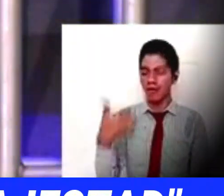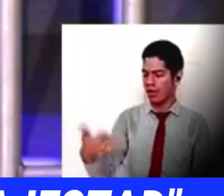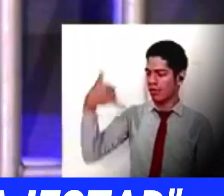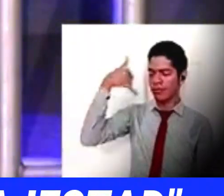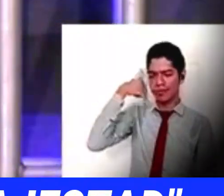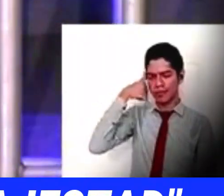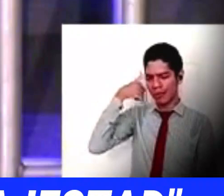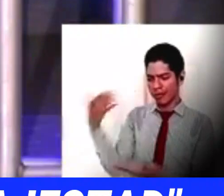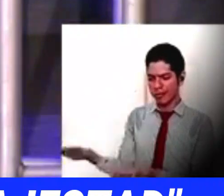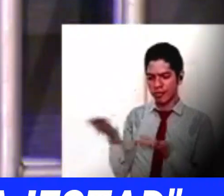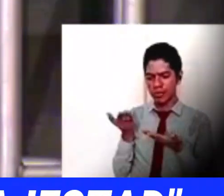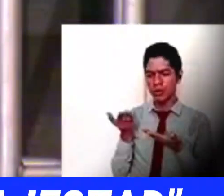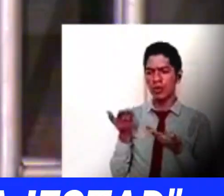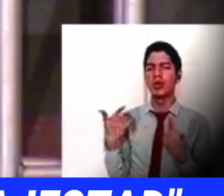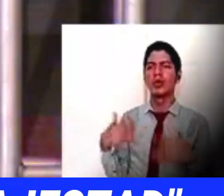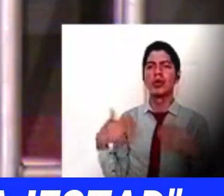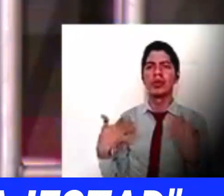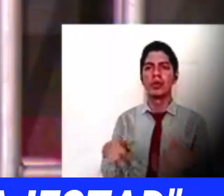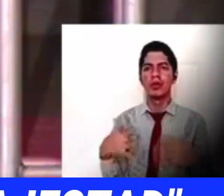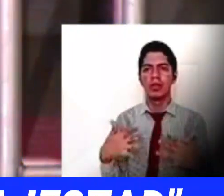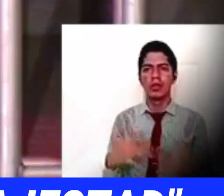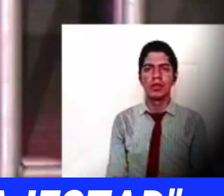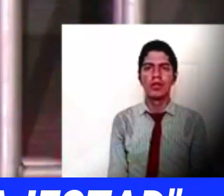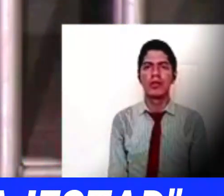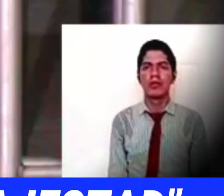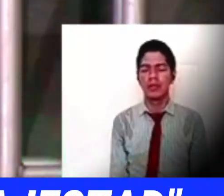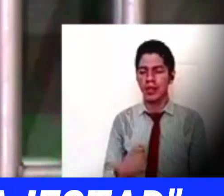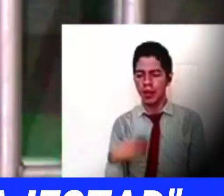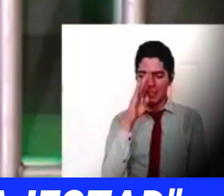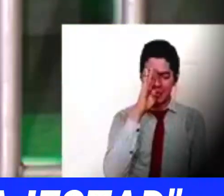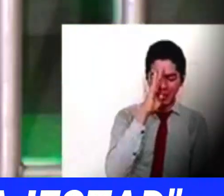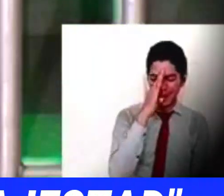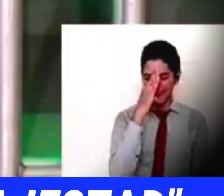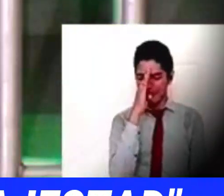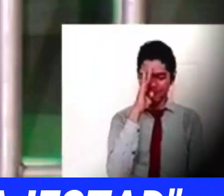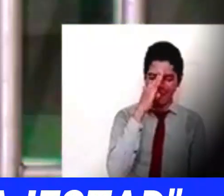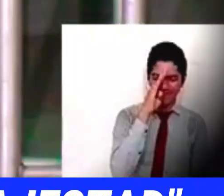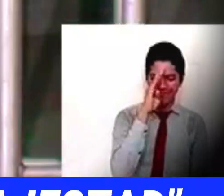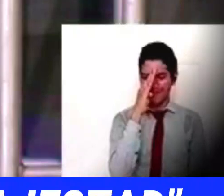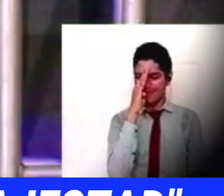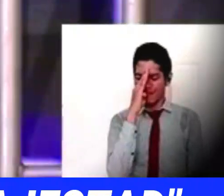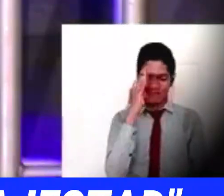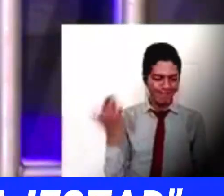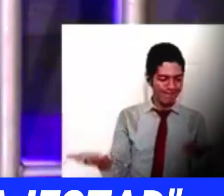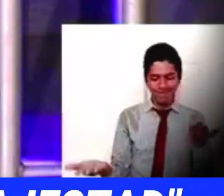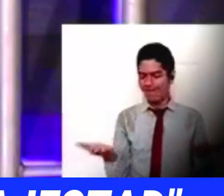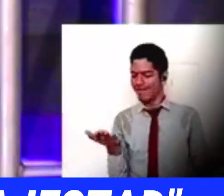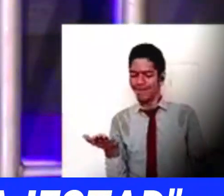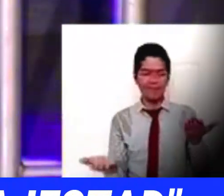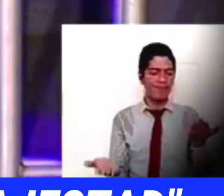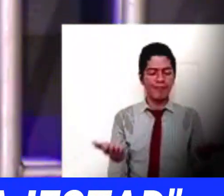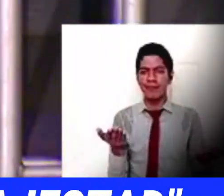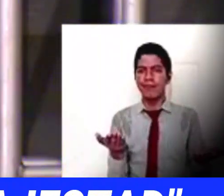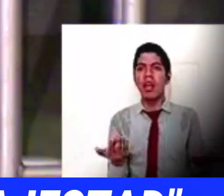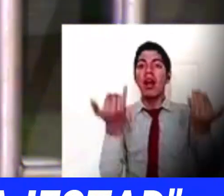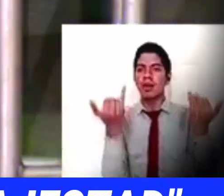te está haciendo como claudicar si sigues o no sigues, eso que estás a punto de definir, yo te invito esta tarde, por favor, en